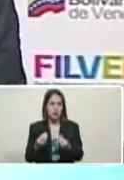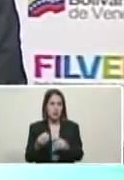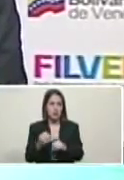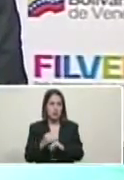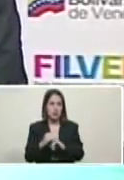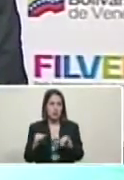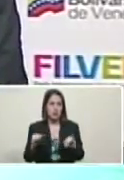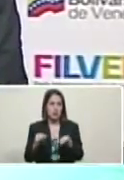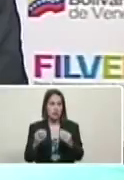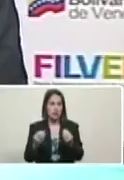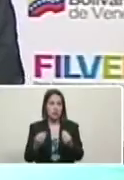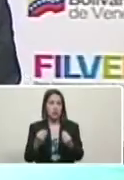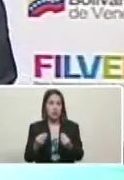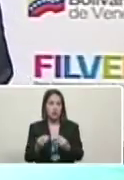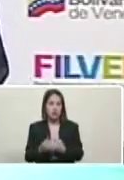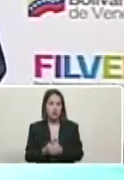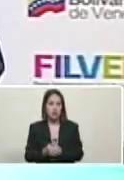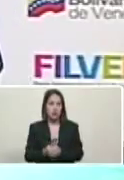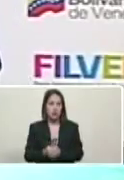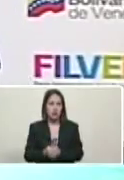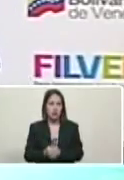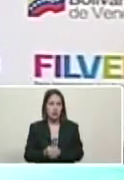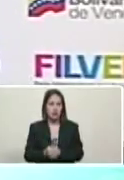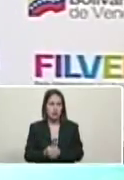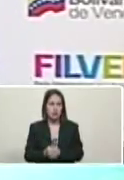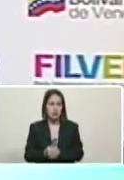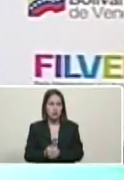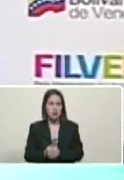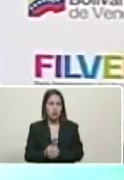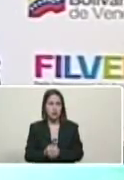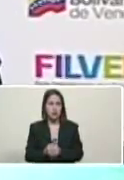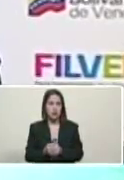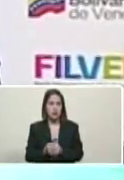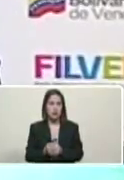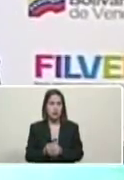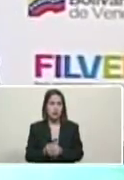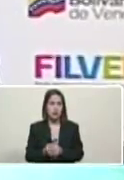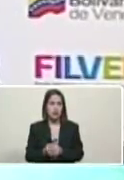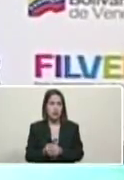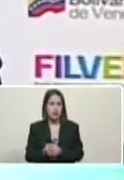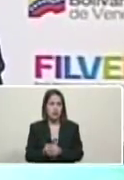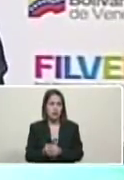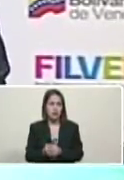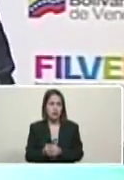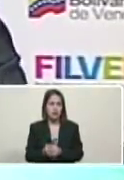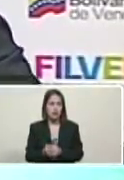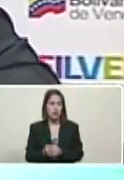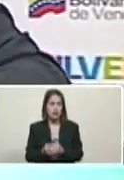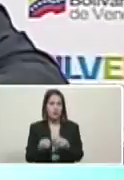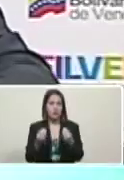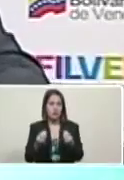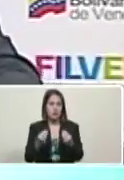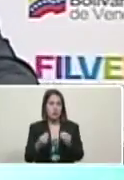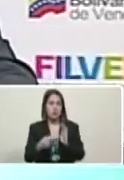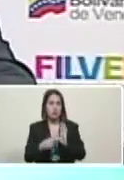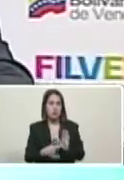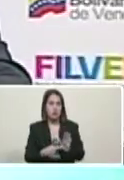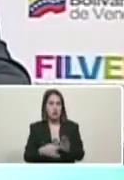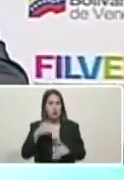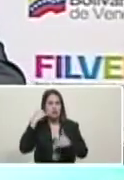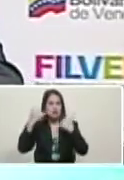La generación que está creciendo hoy, no. La generación que está creciendo con el